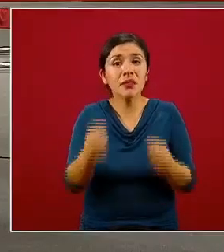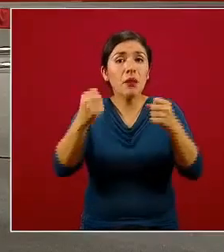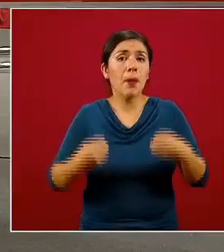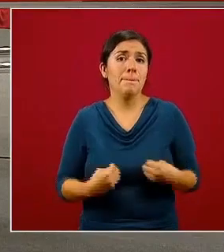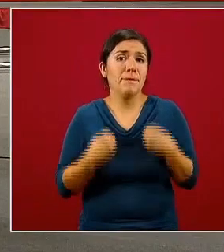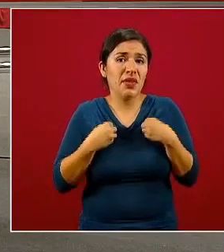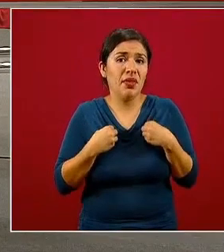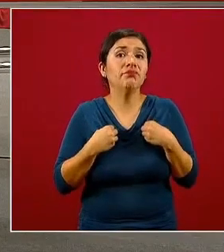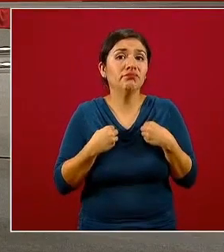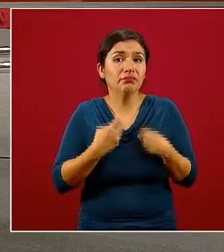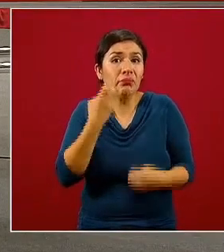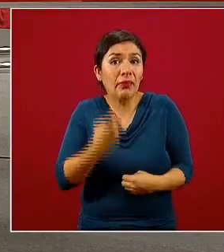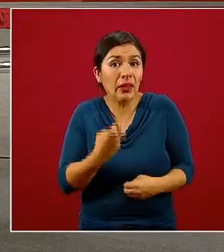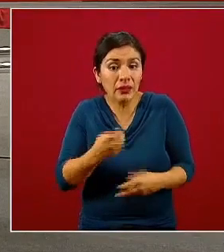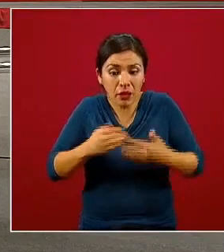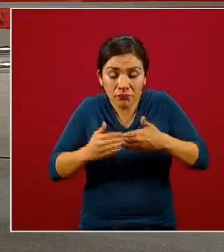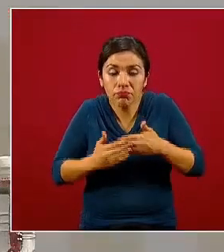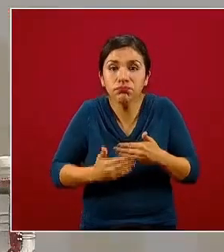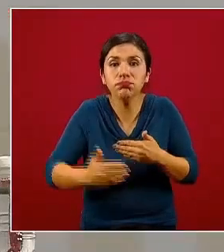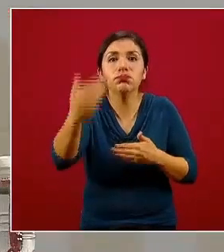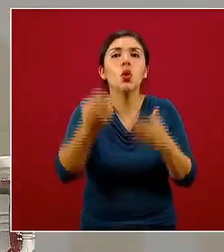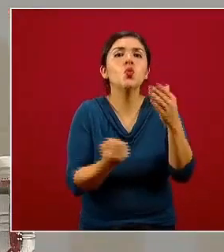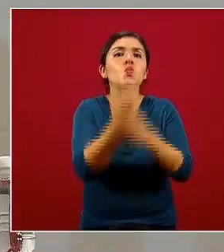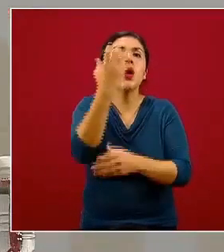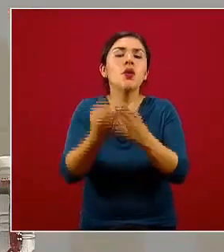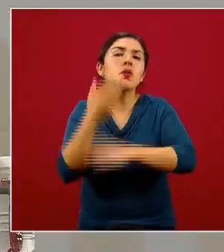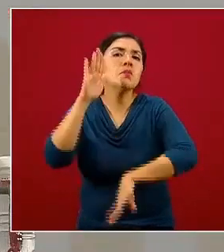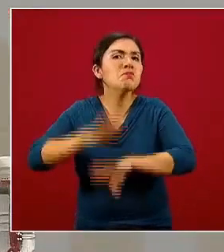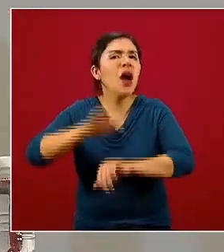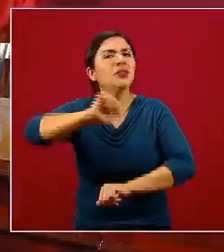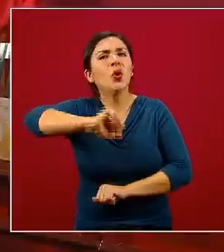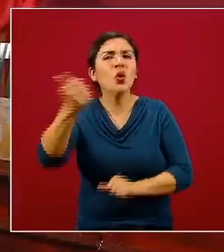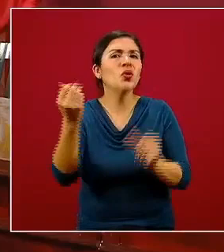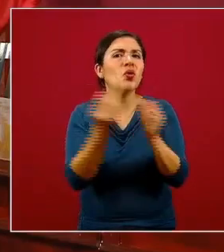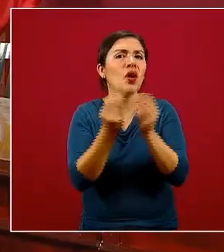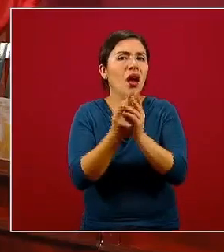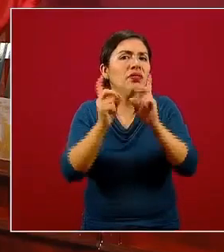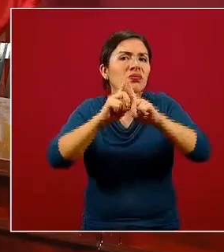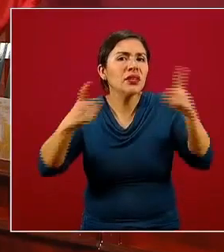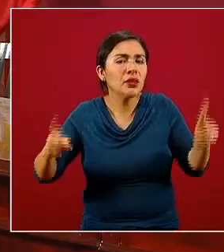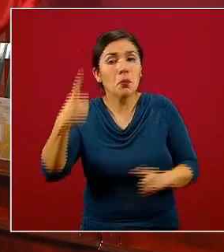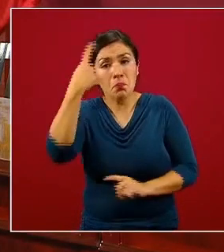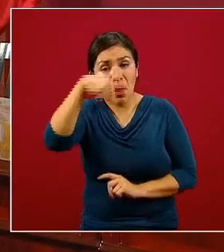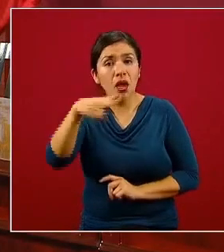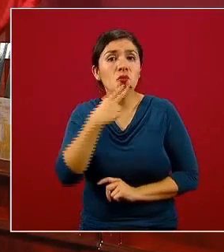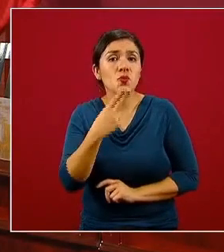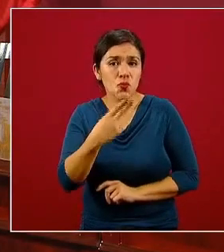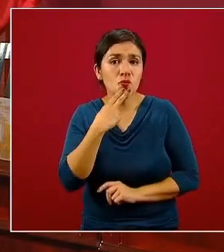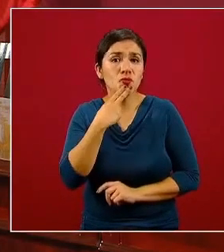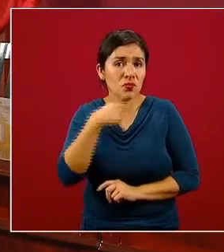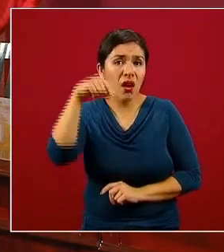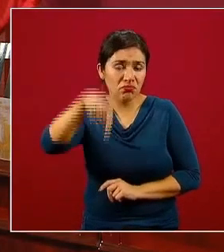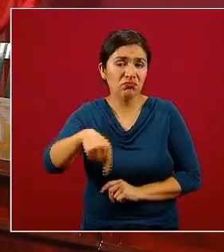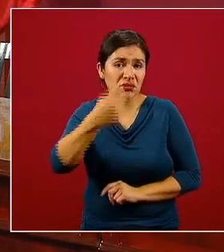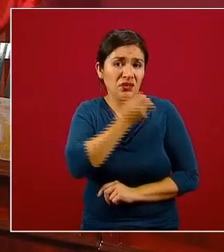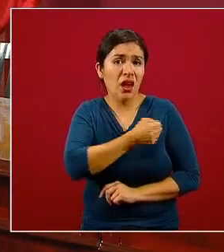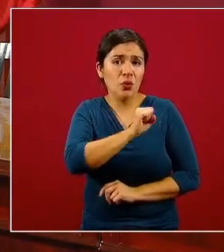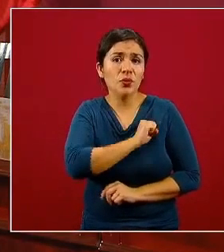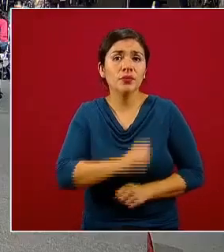porque de acá se van a poder derivar otro tipo de desarrollos útiles en el campo de la